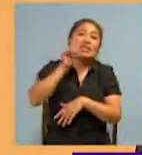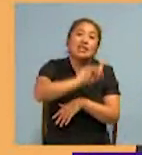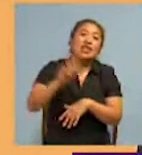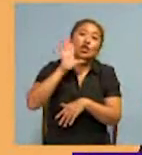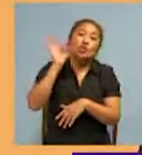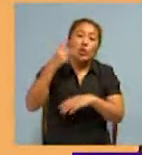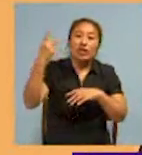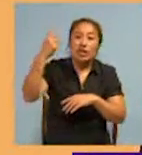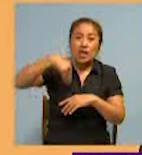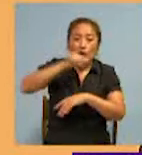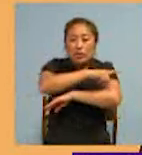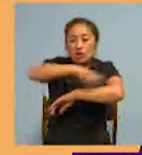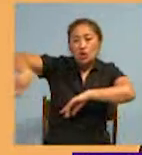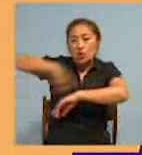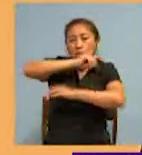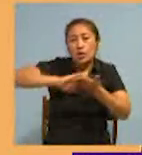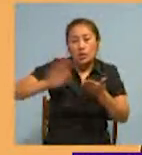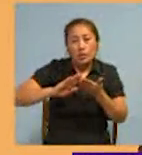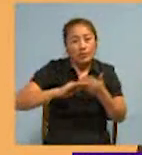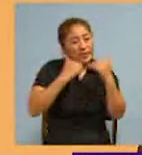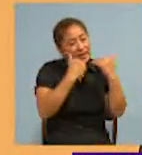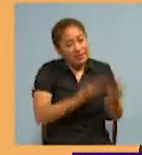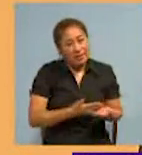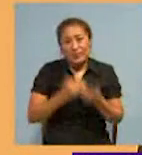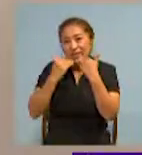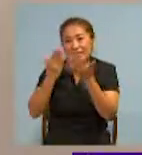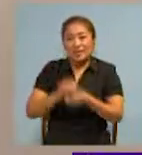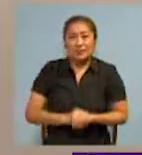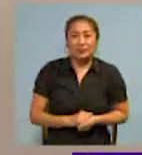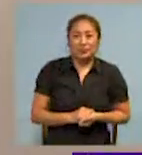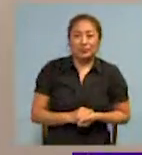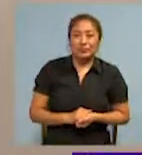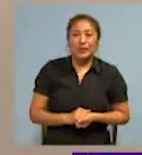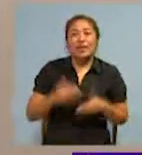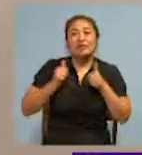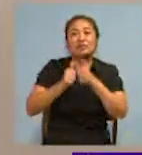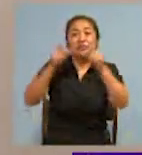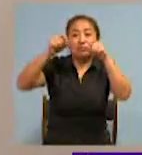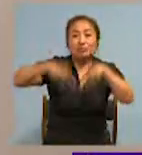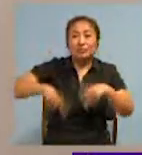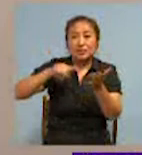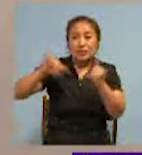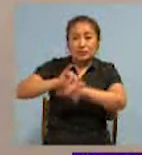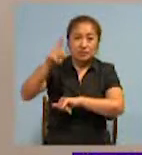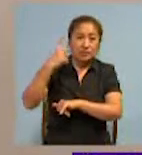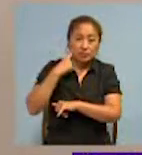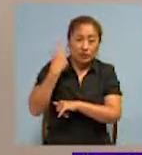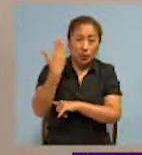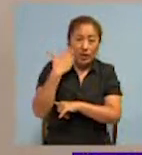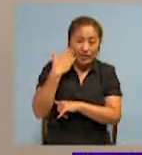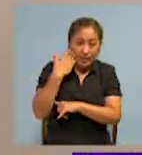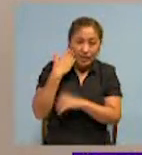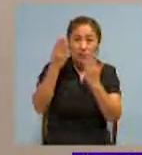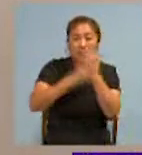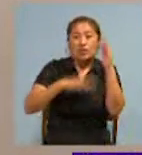nueva y tantas cosas que hicimos y nos acompañó en esta primera edición de noticias el ministro de